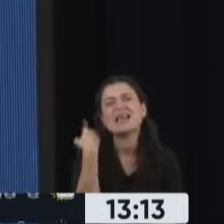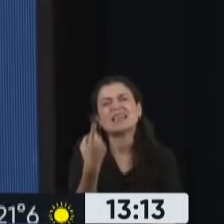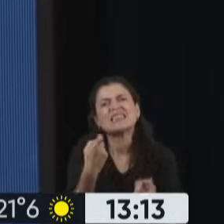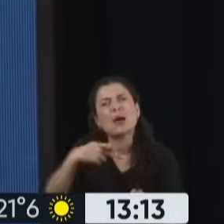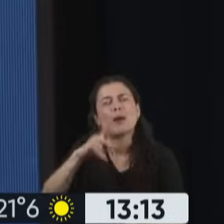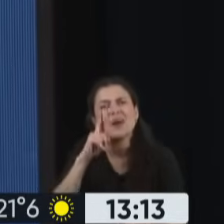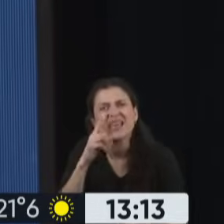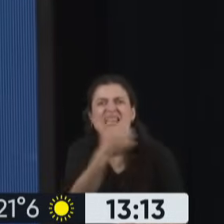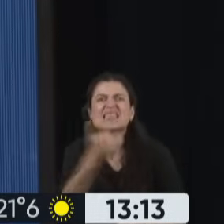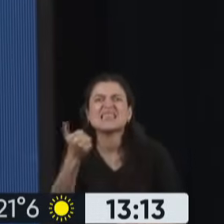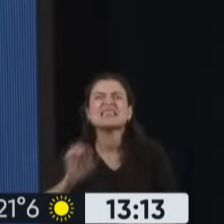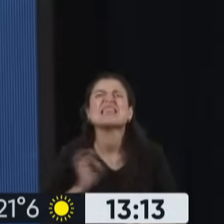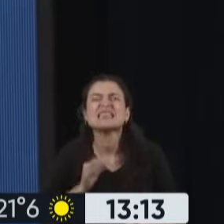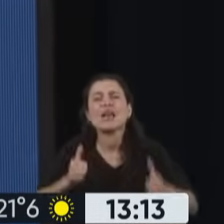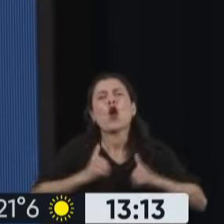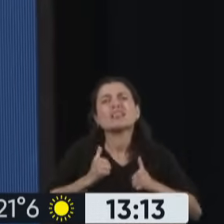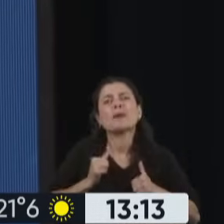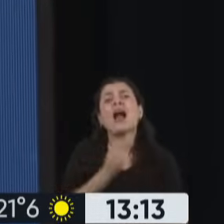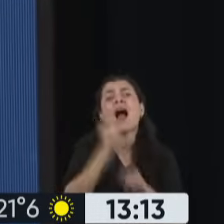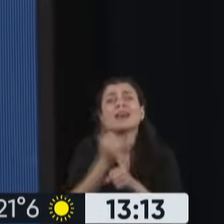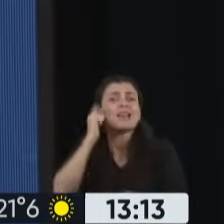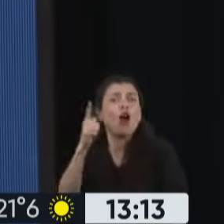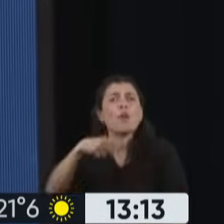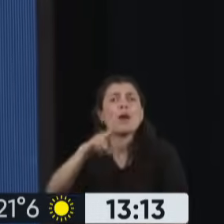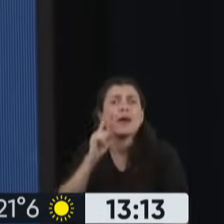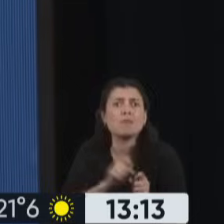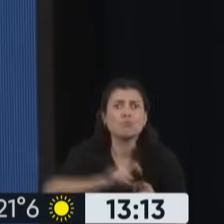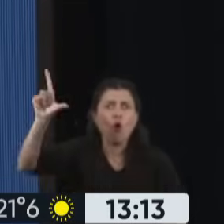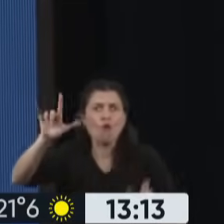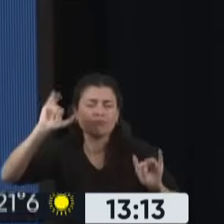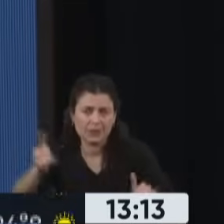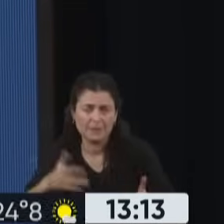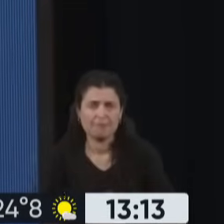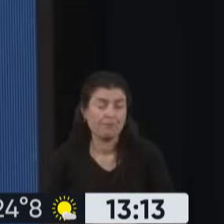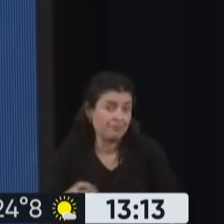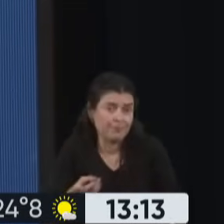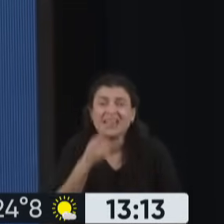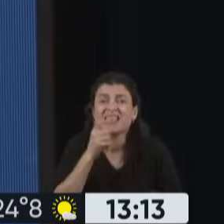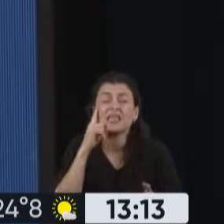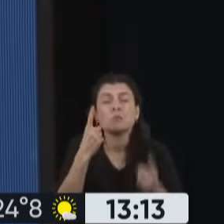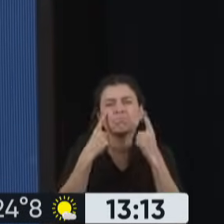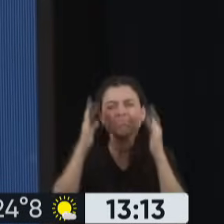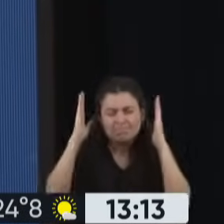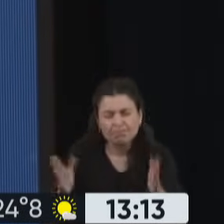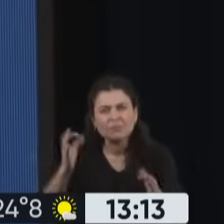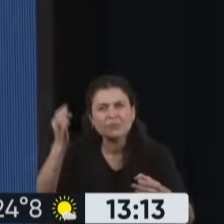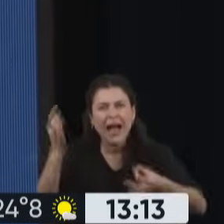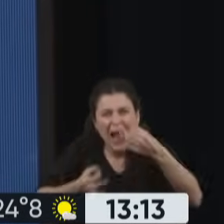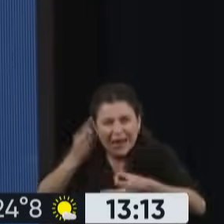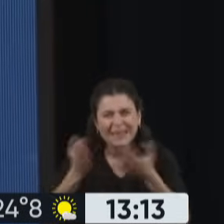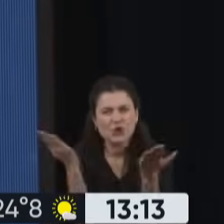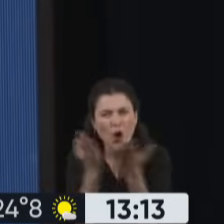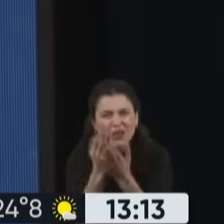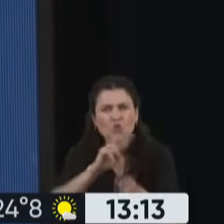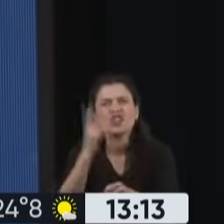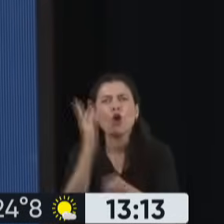cápita 66 años. Y si ustedes toman la segunda mitad del siglo XX, la